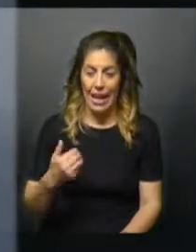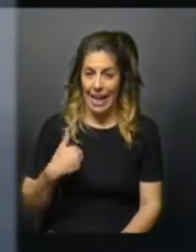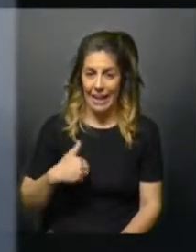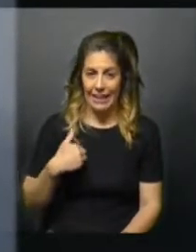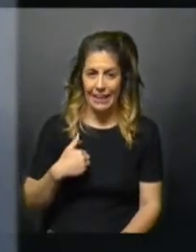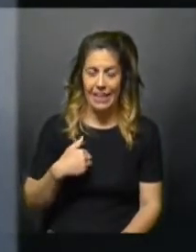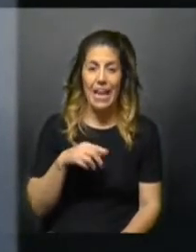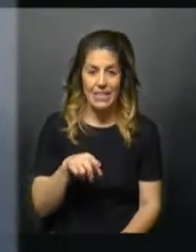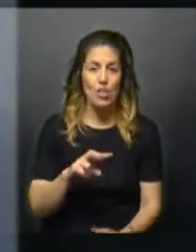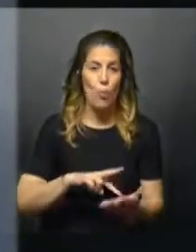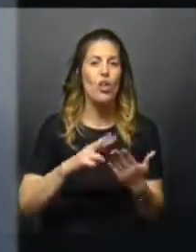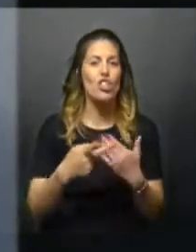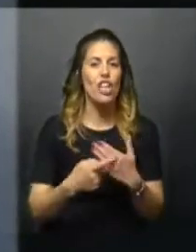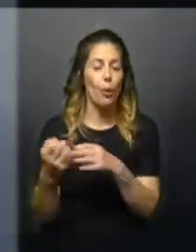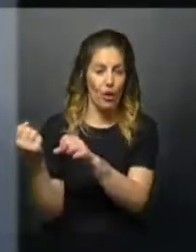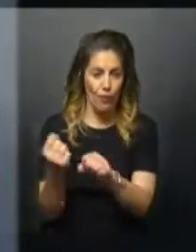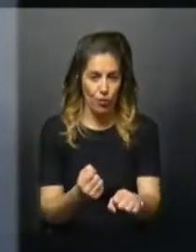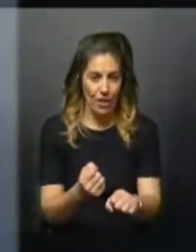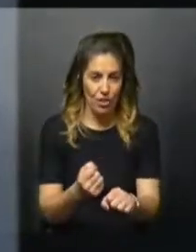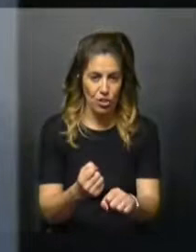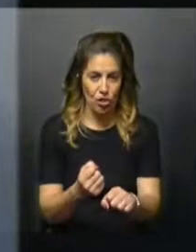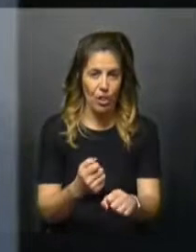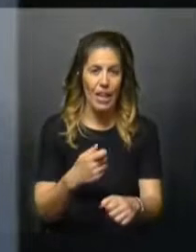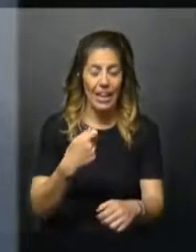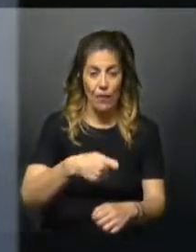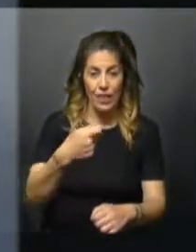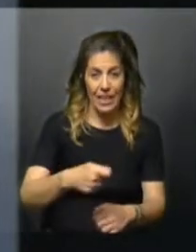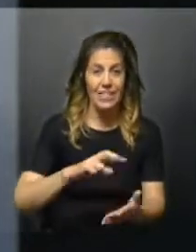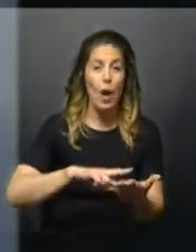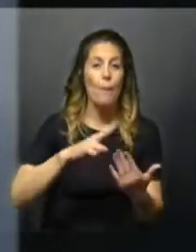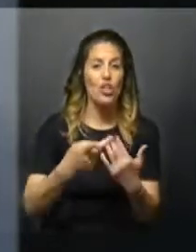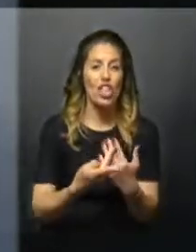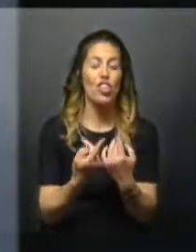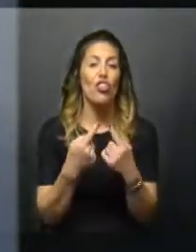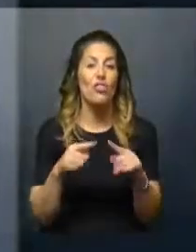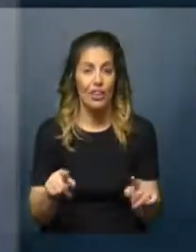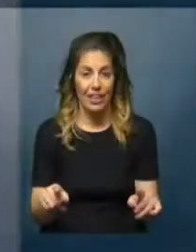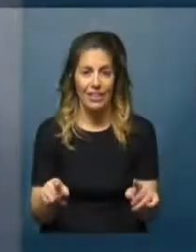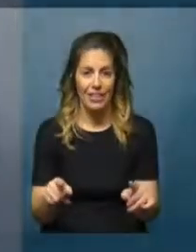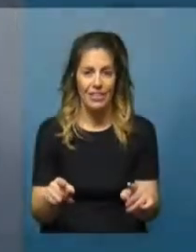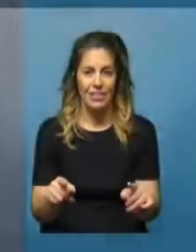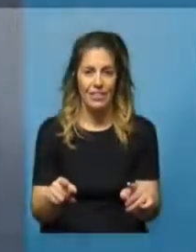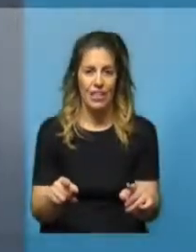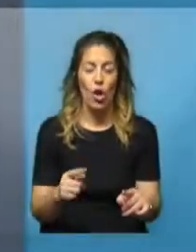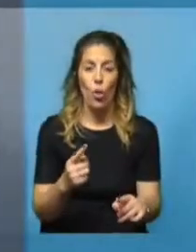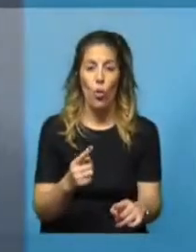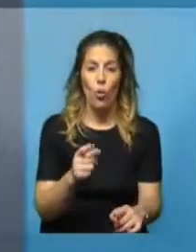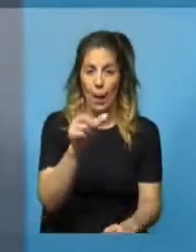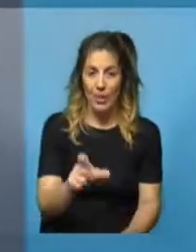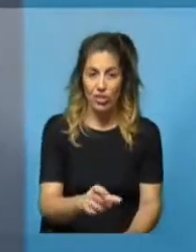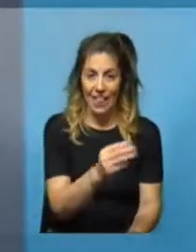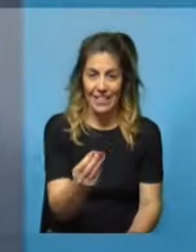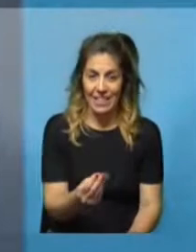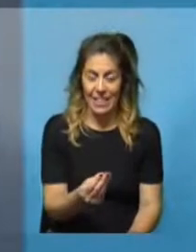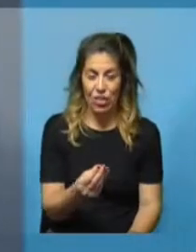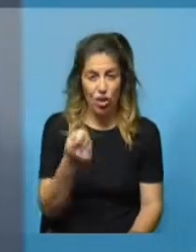Rosa Luxemburgo que financia proyectos de todo tipo y y un diseñador se le ocurrió la idea de